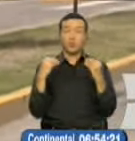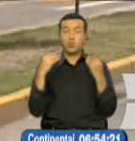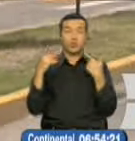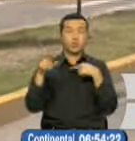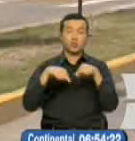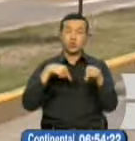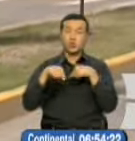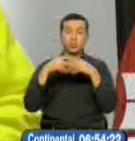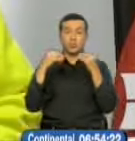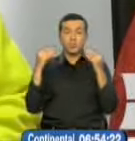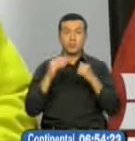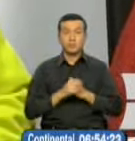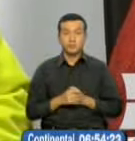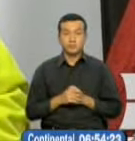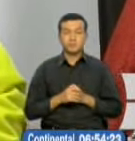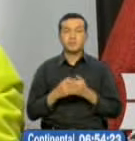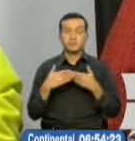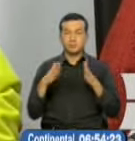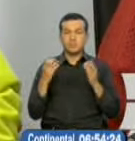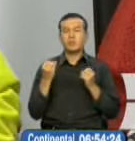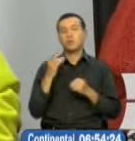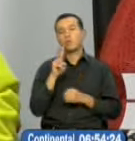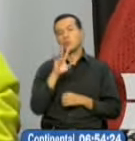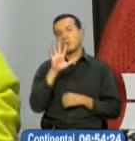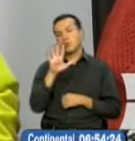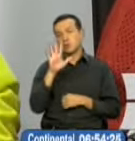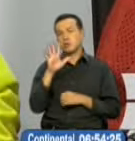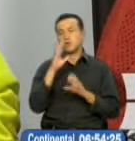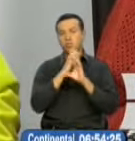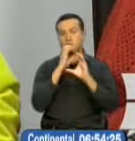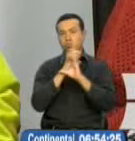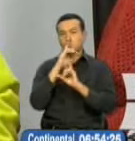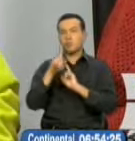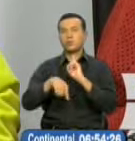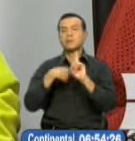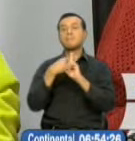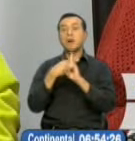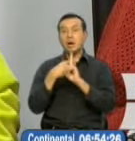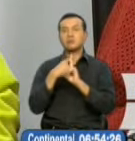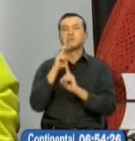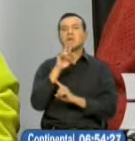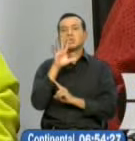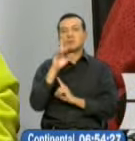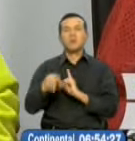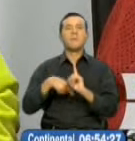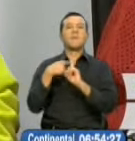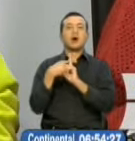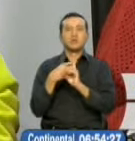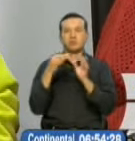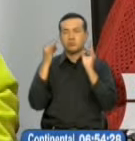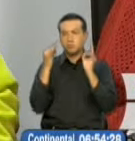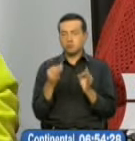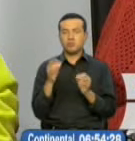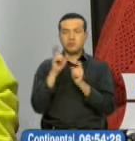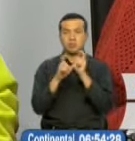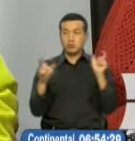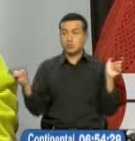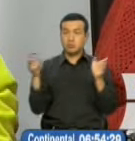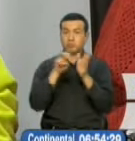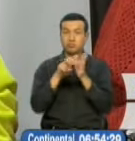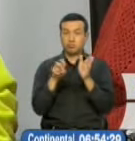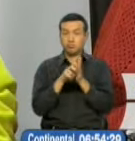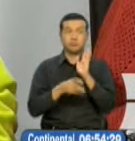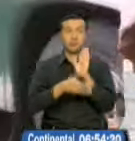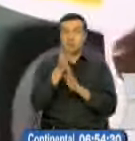movilidad. Señalar aquí que se habilitaron 25 frecuencias extras para atender la movilidad de las personas durante